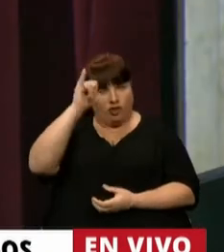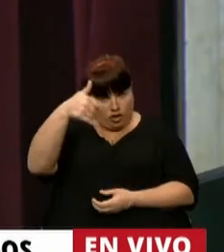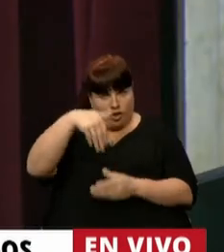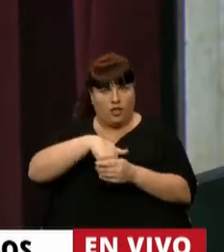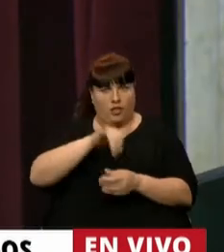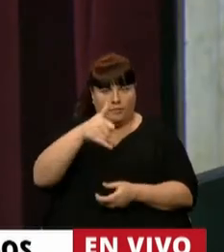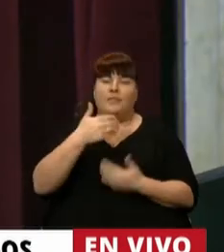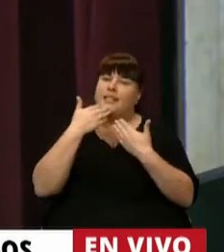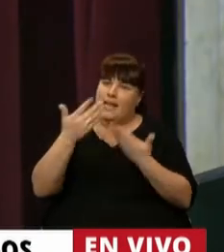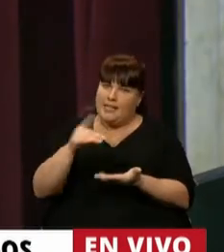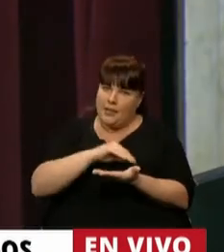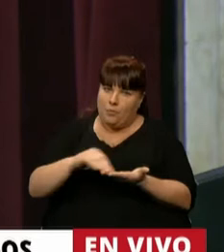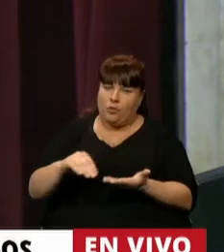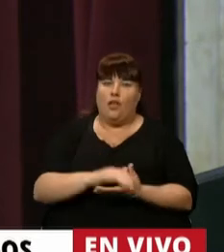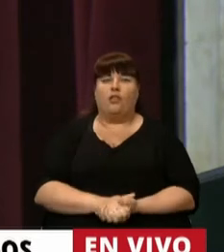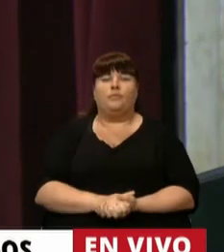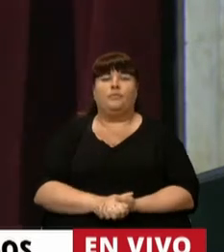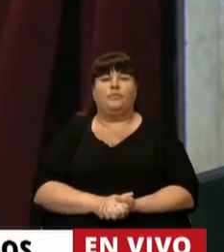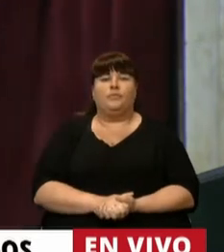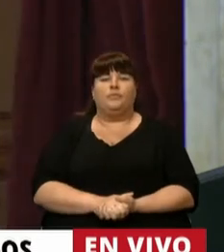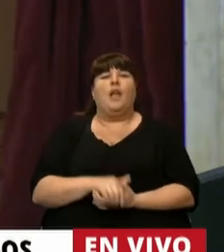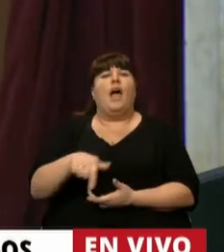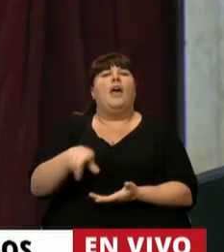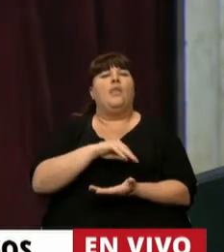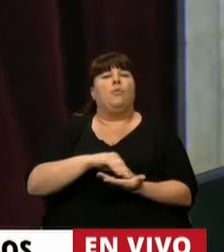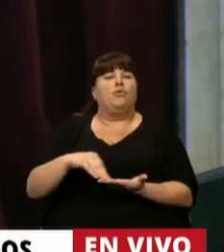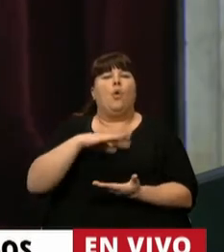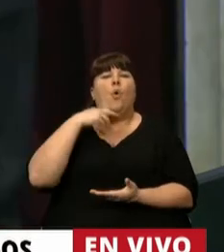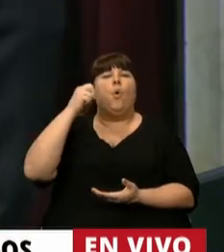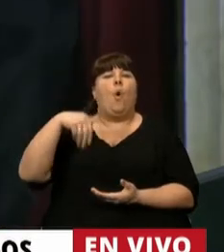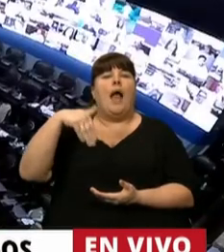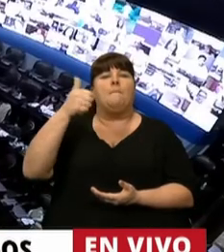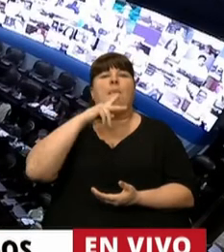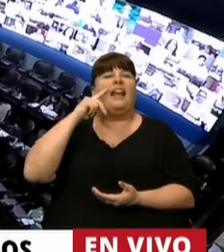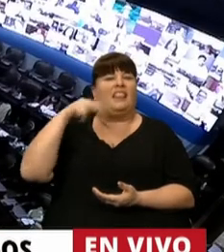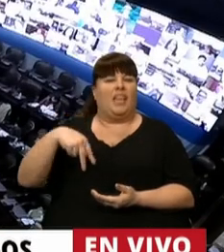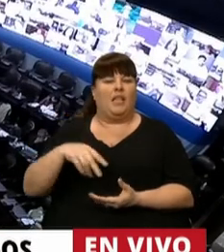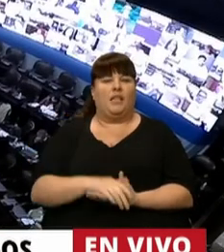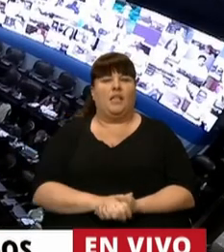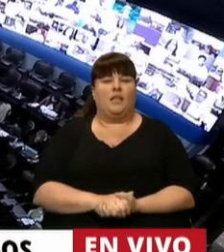Afirmativo, presidente. Gracias, diputado Martiarena. Diputado Juan Martín.